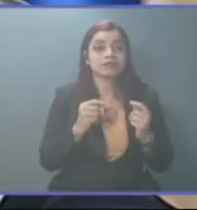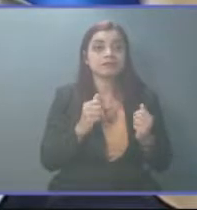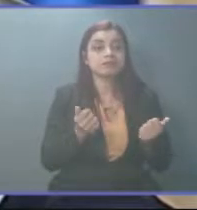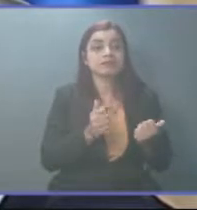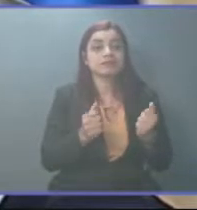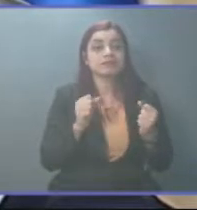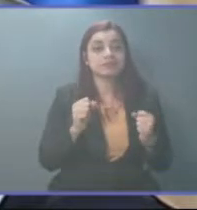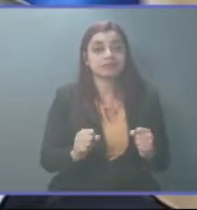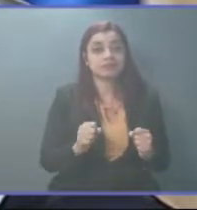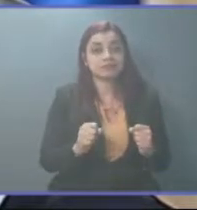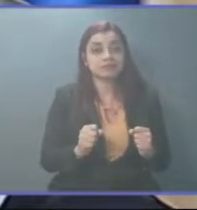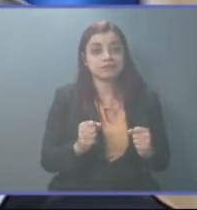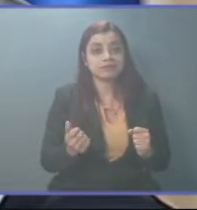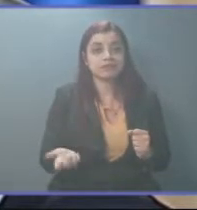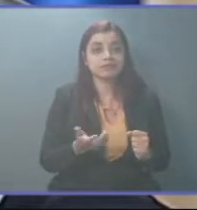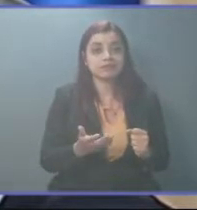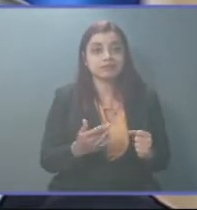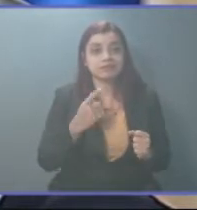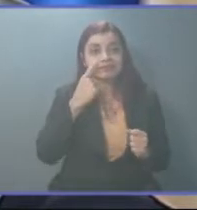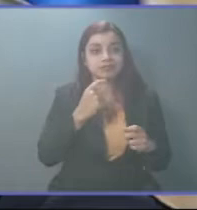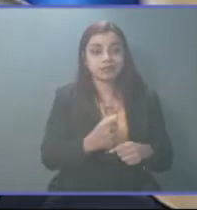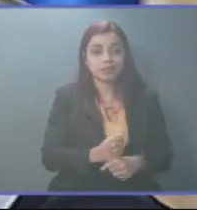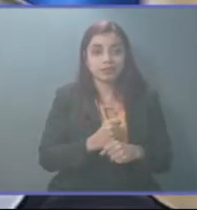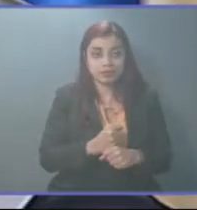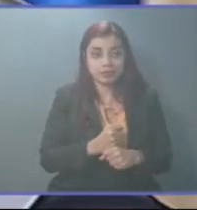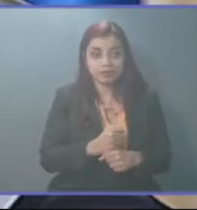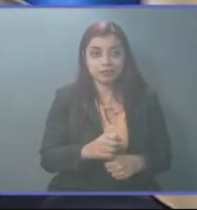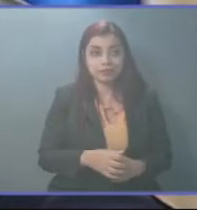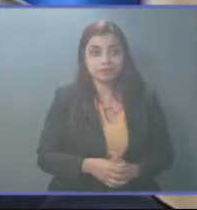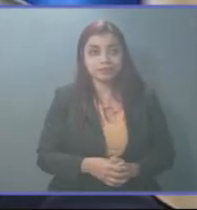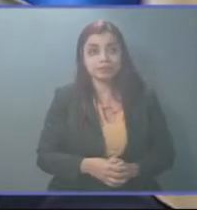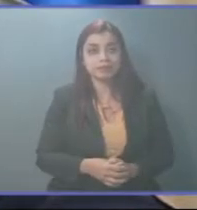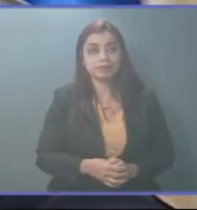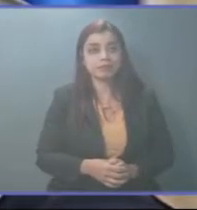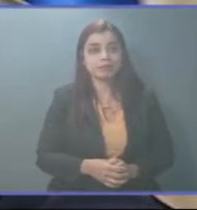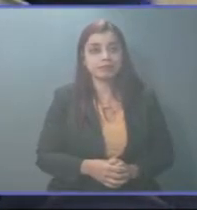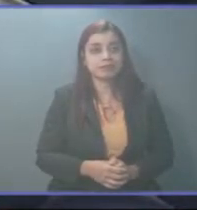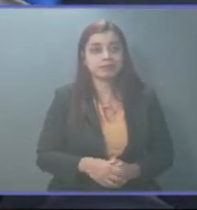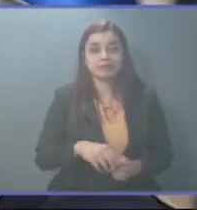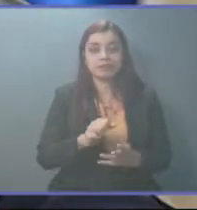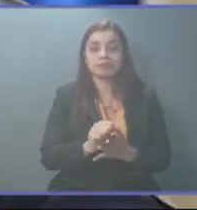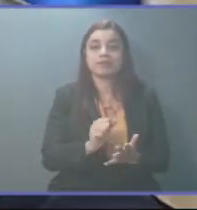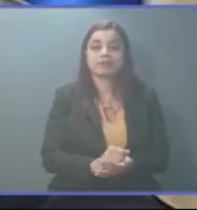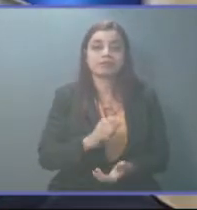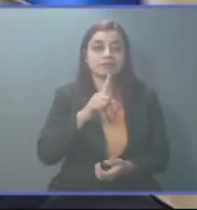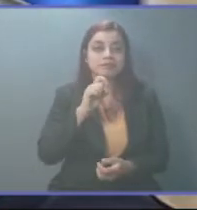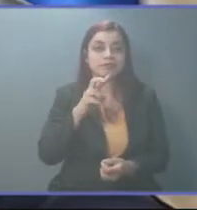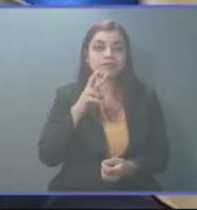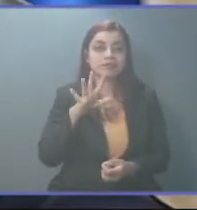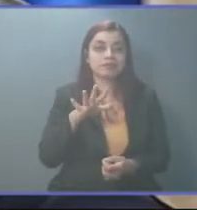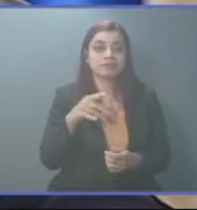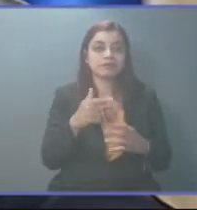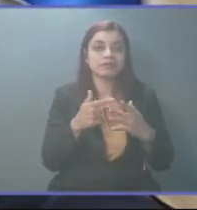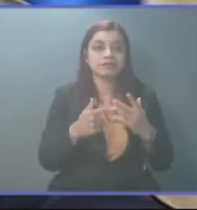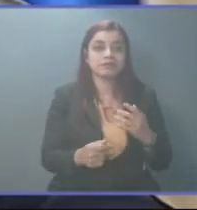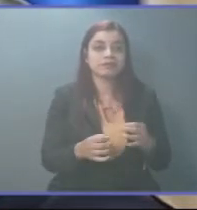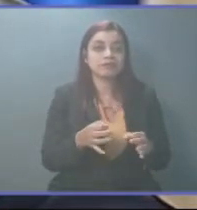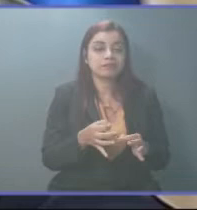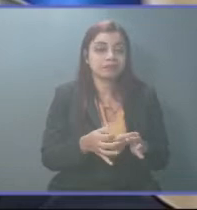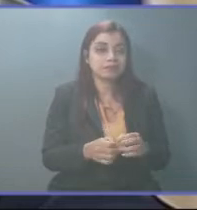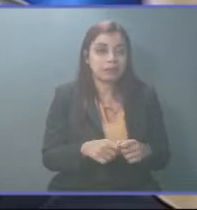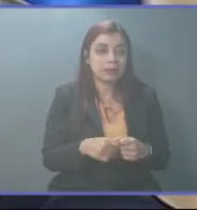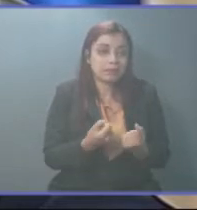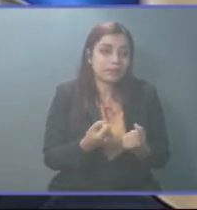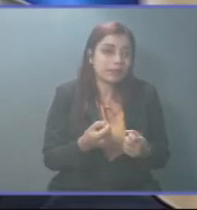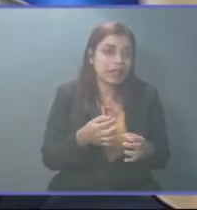podrá revocar, reformar o confirmar lo recurrido. 20. Artículo 125 relativo a infracciones leves, en